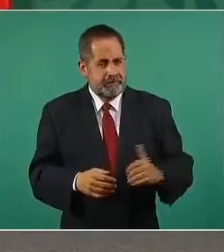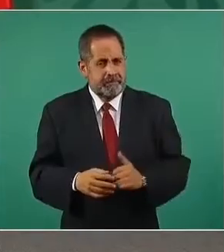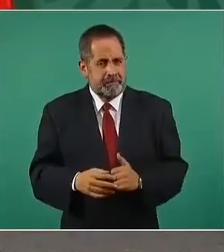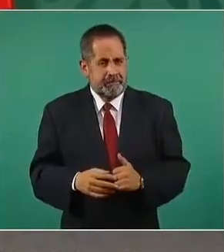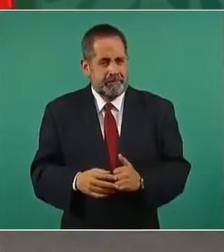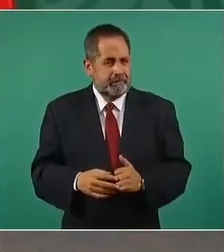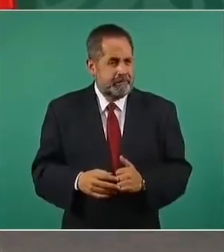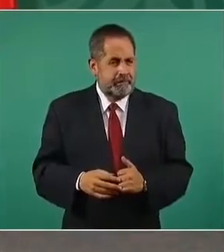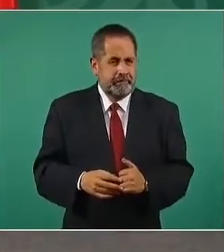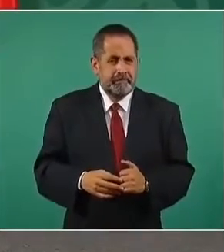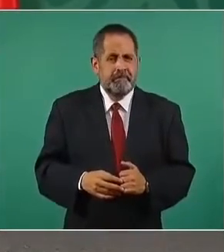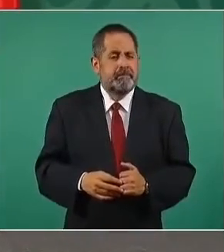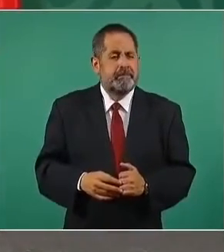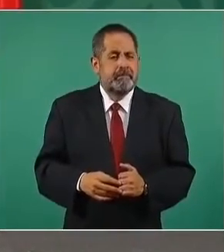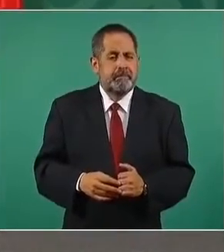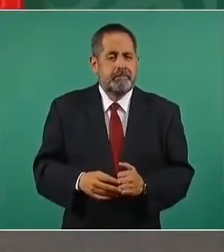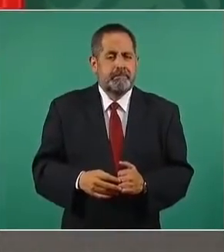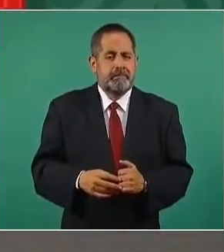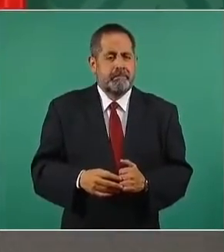a